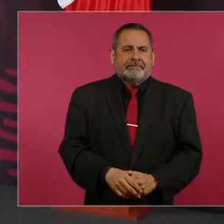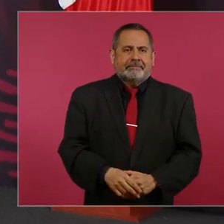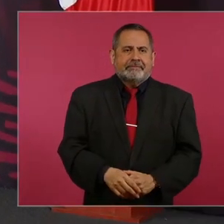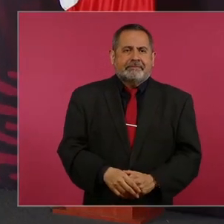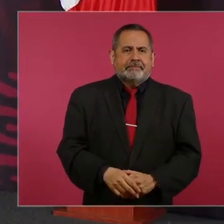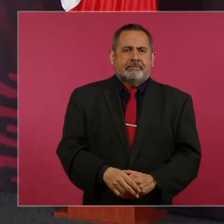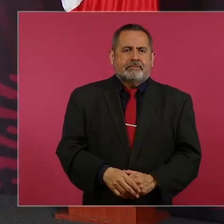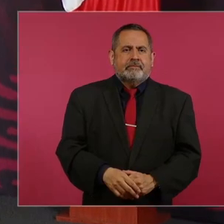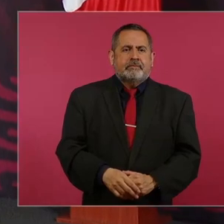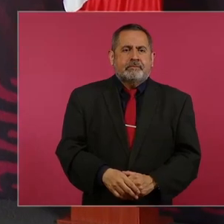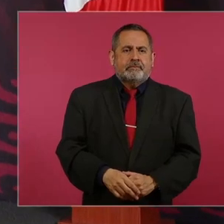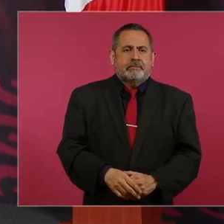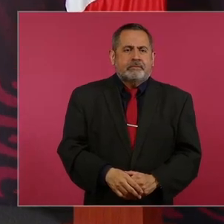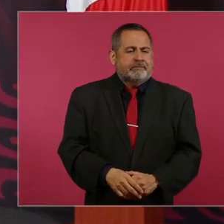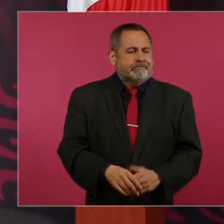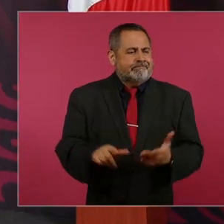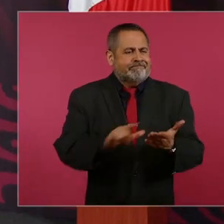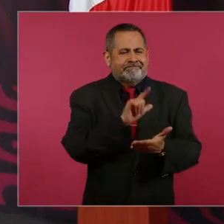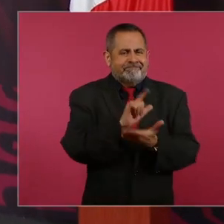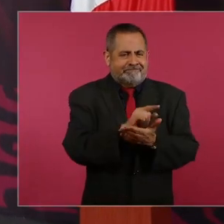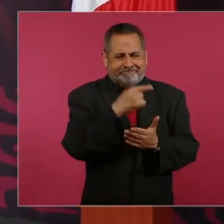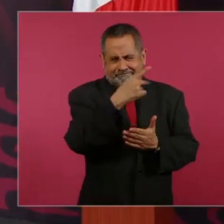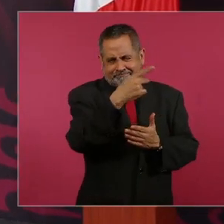una ley